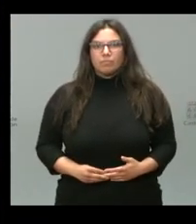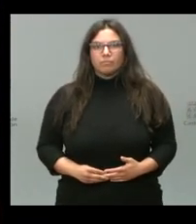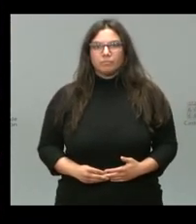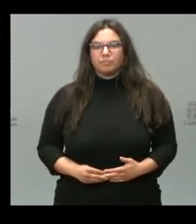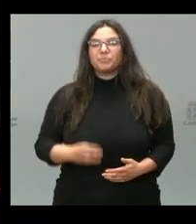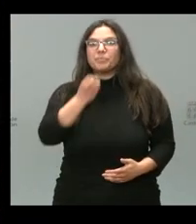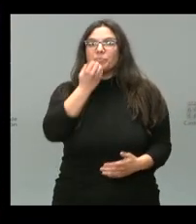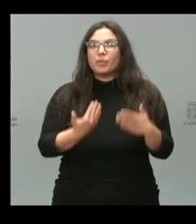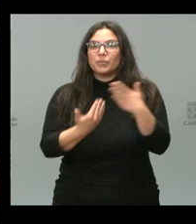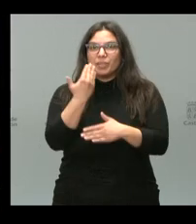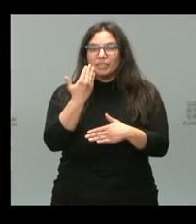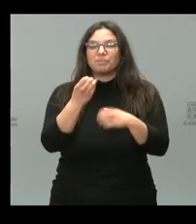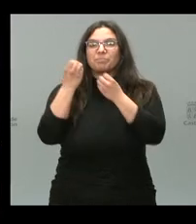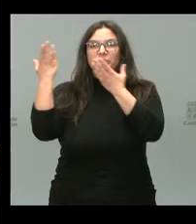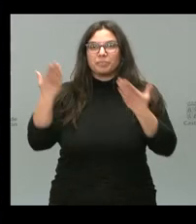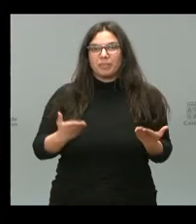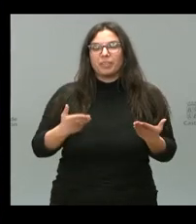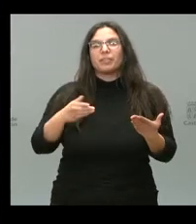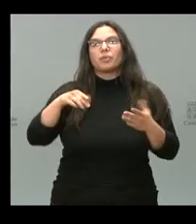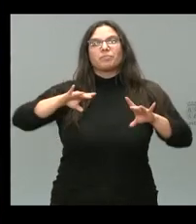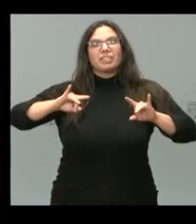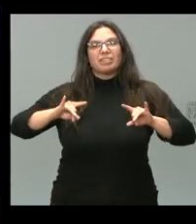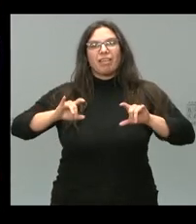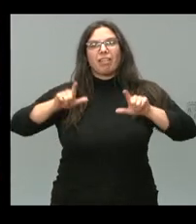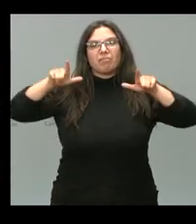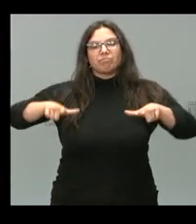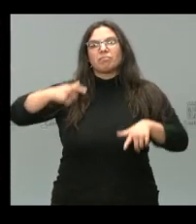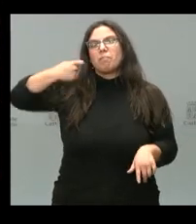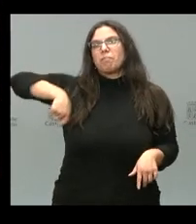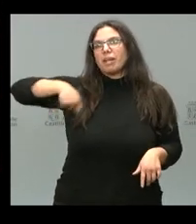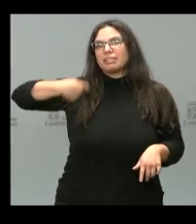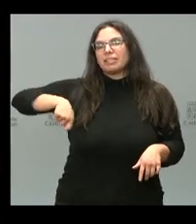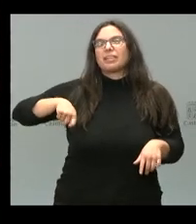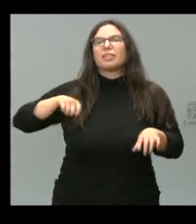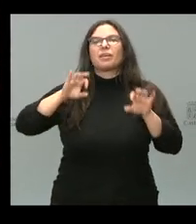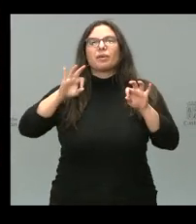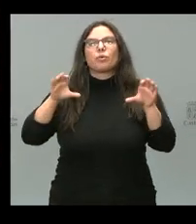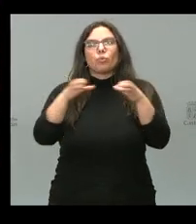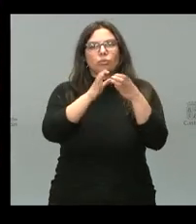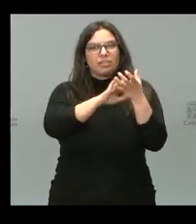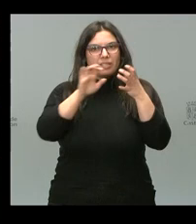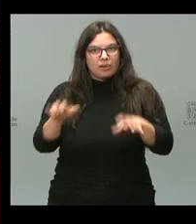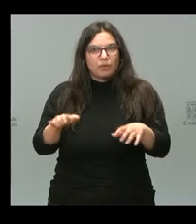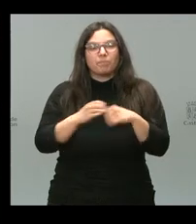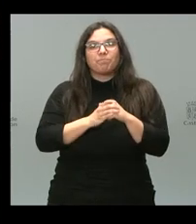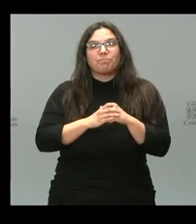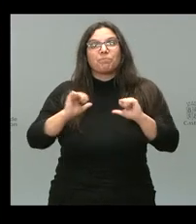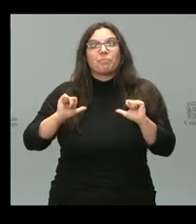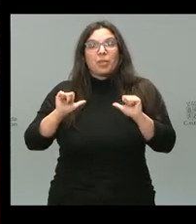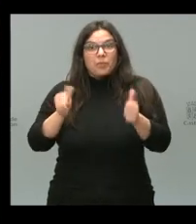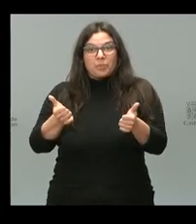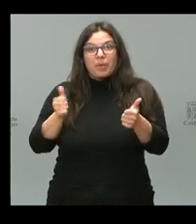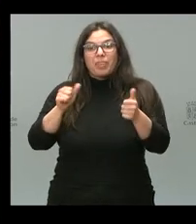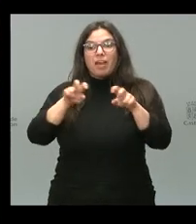Buenos días Bienvenidos a la sede de la presidencia de la junta de Castilla y León para dar comienzo al encuentro